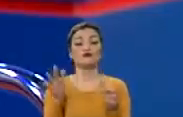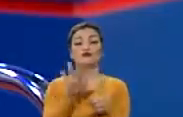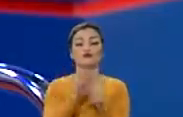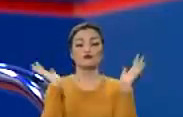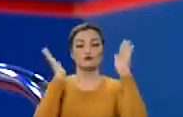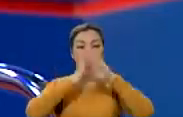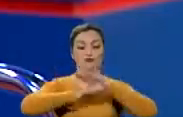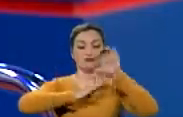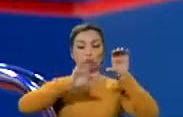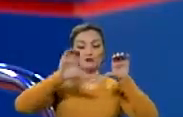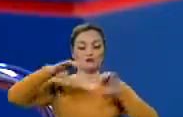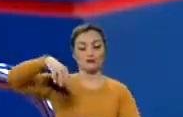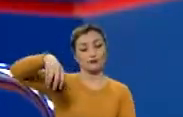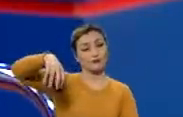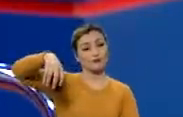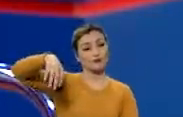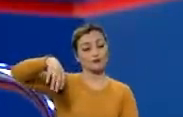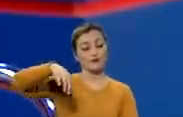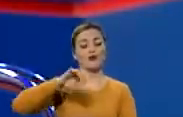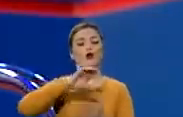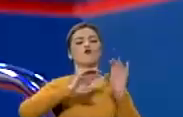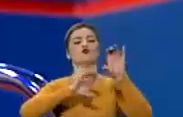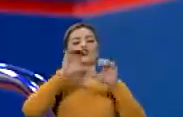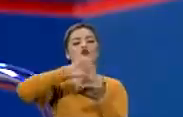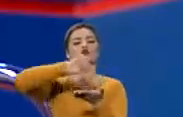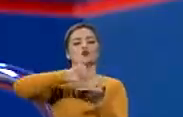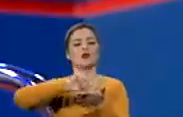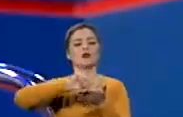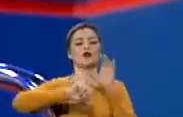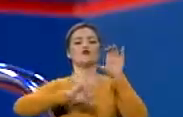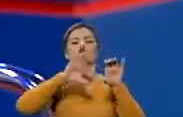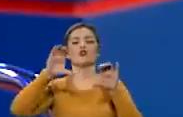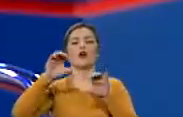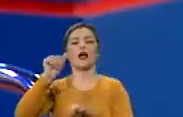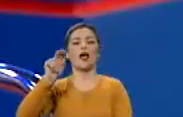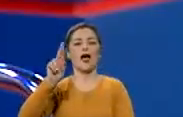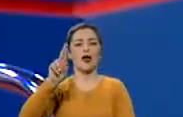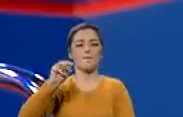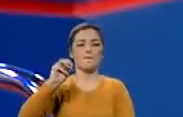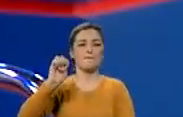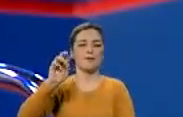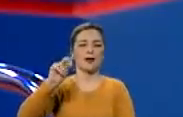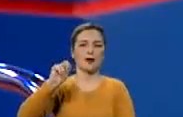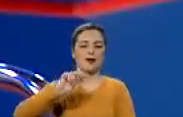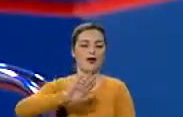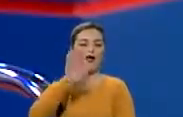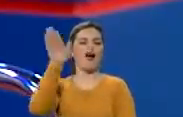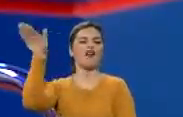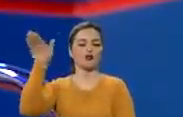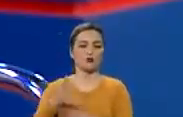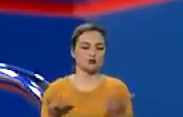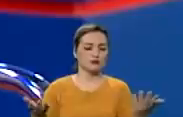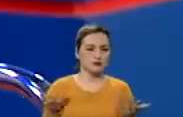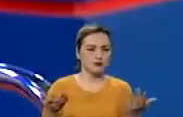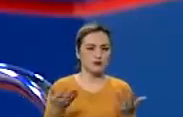completamente gratis el Museo del Agua, el Museo de la Ciudad, el Museo del Carmen Alto y el Museo Interactivo de Ciencias. El ingreso es desde las 10